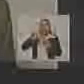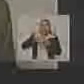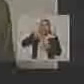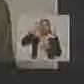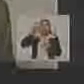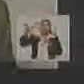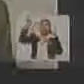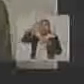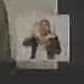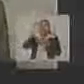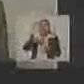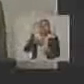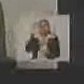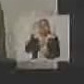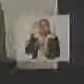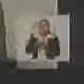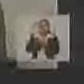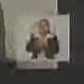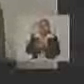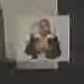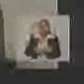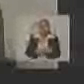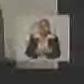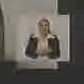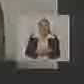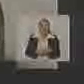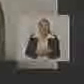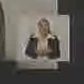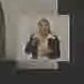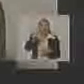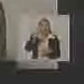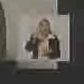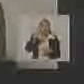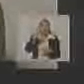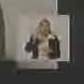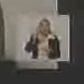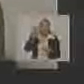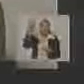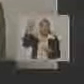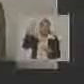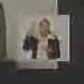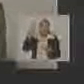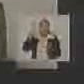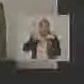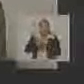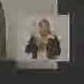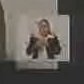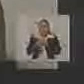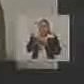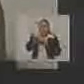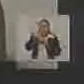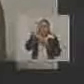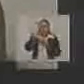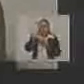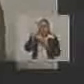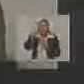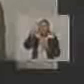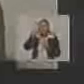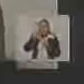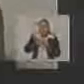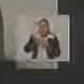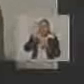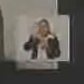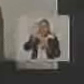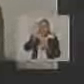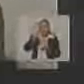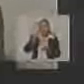legal tendré a la mano. Pero, por ejemplo, ese descabellado proyecto del túnel de 1.5 kilómetros sobre